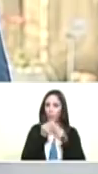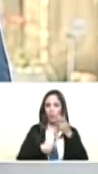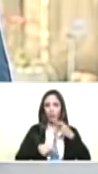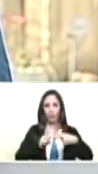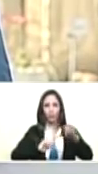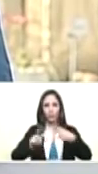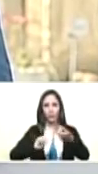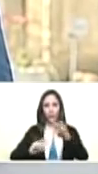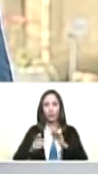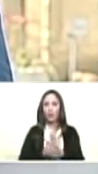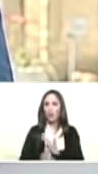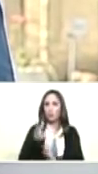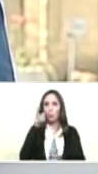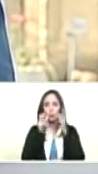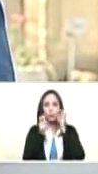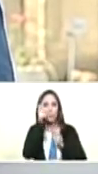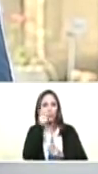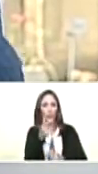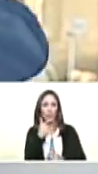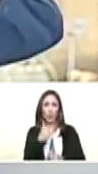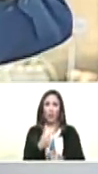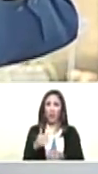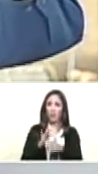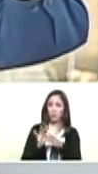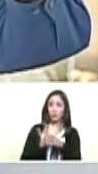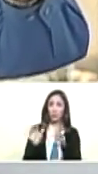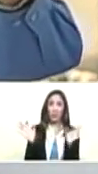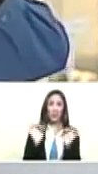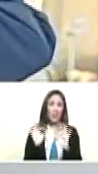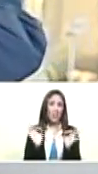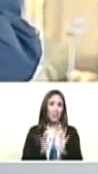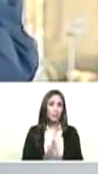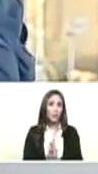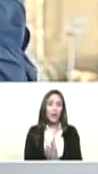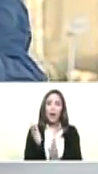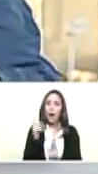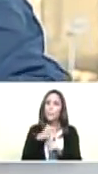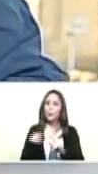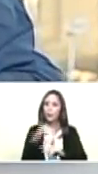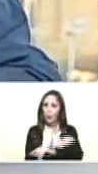no, eso no va a funcionar. No de la derecha,